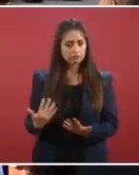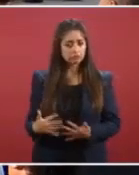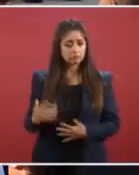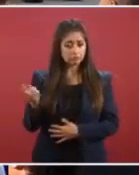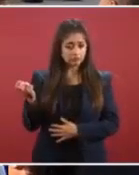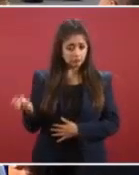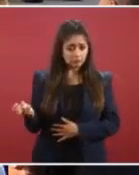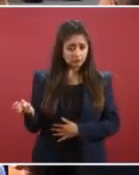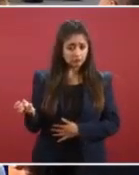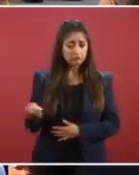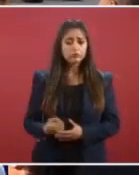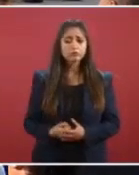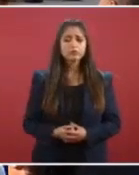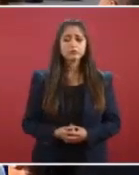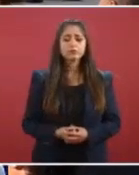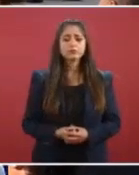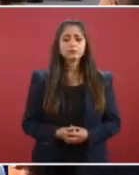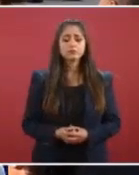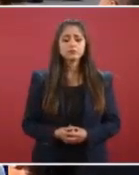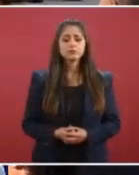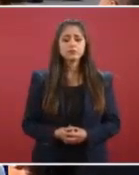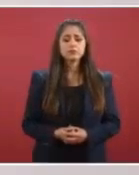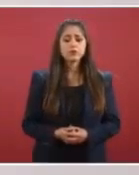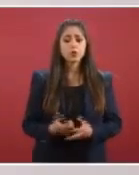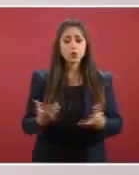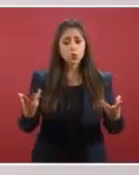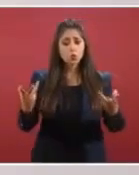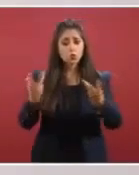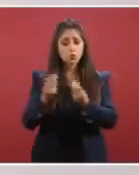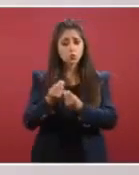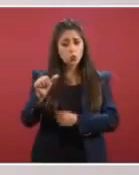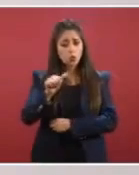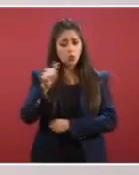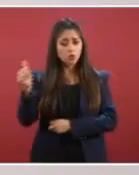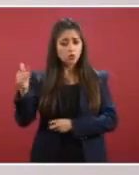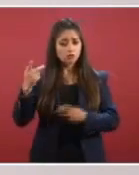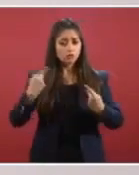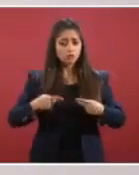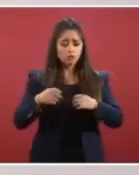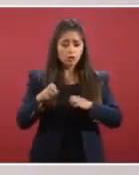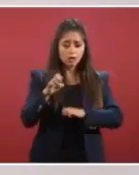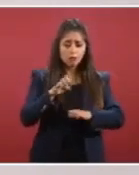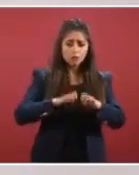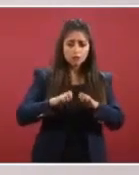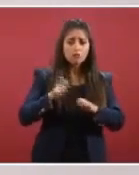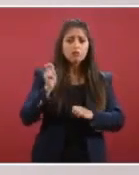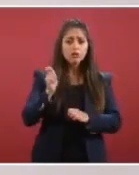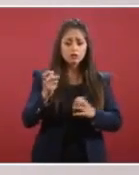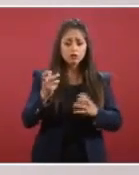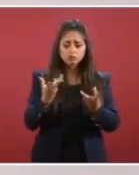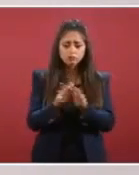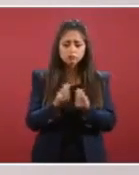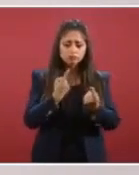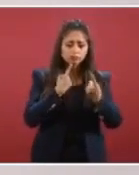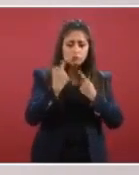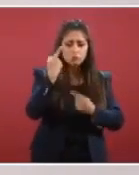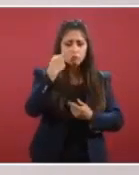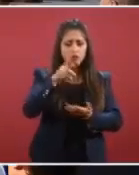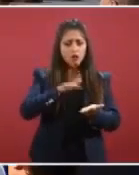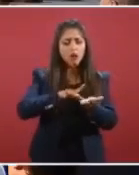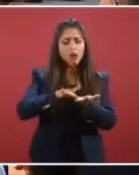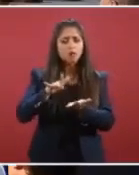él, junto con otros, impulsan el deporte.